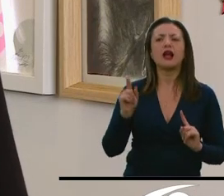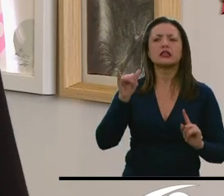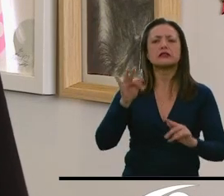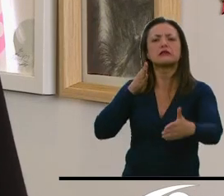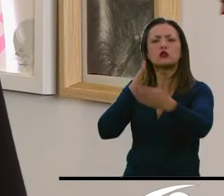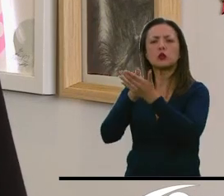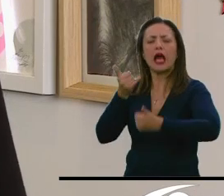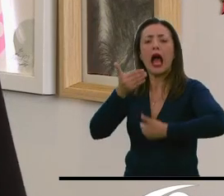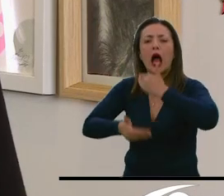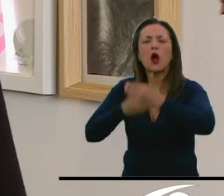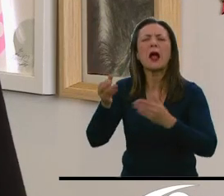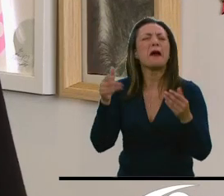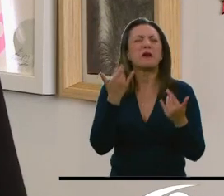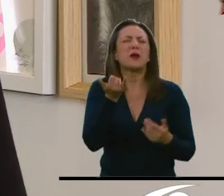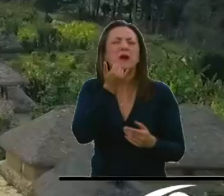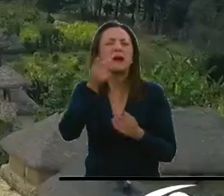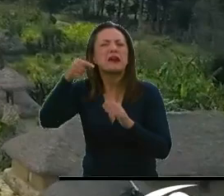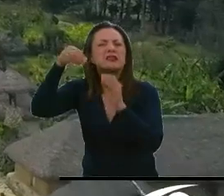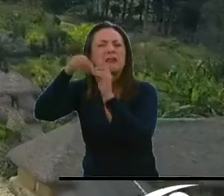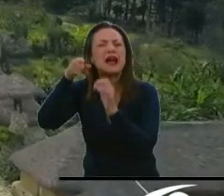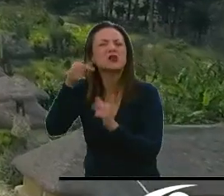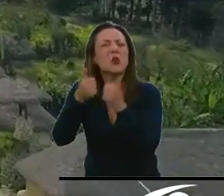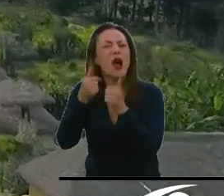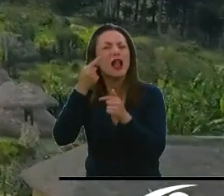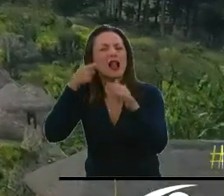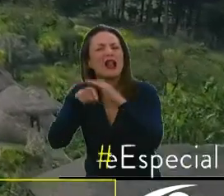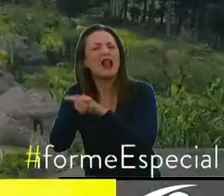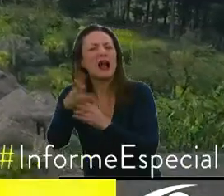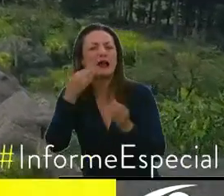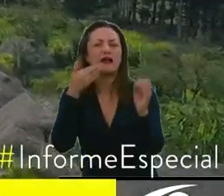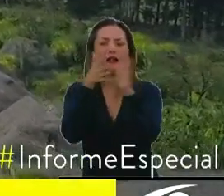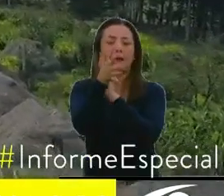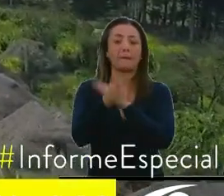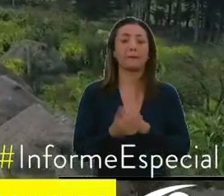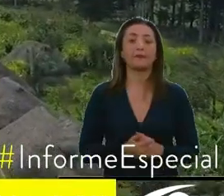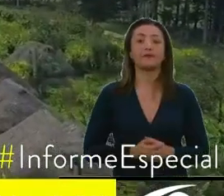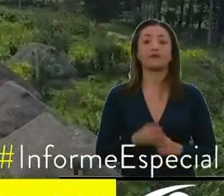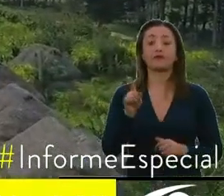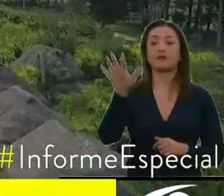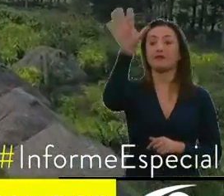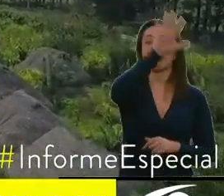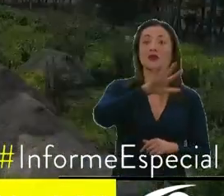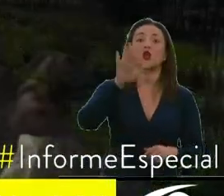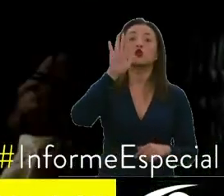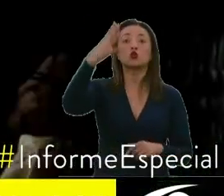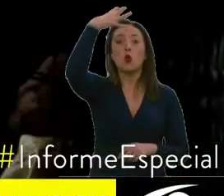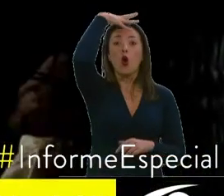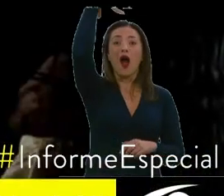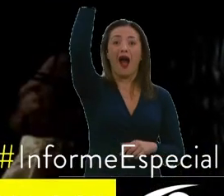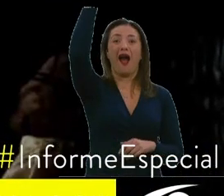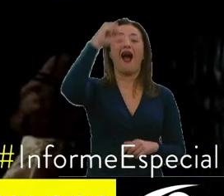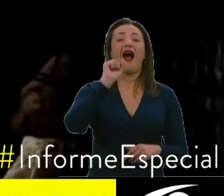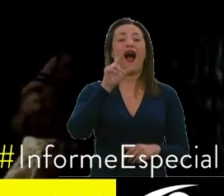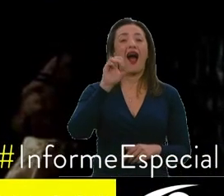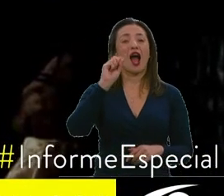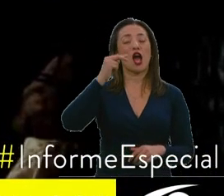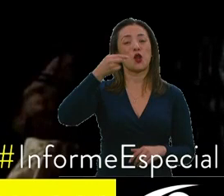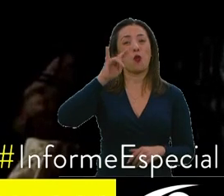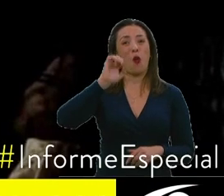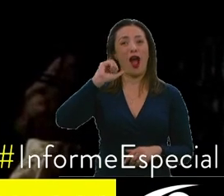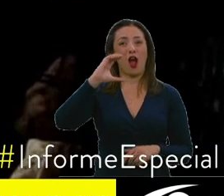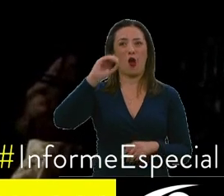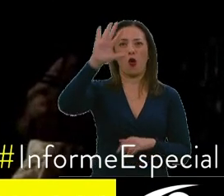elección? Aquí les contamos. Una de las características del pueblo Arhuaco es el consenso en las decisiones que